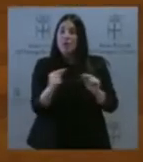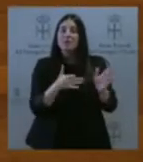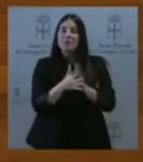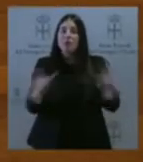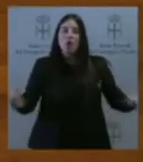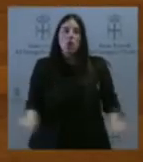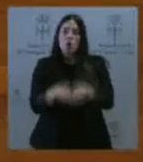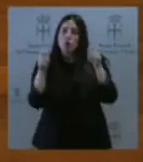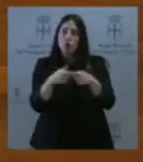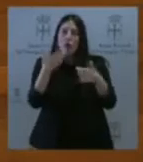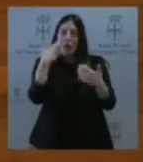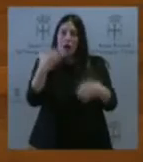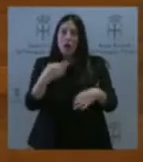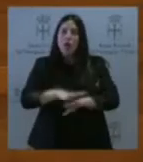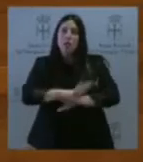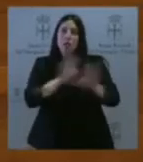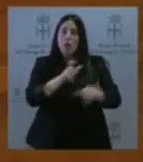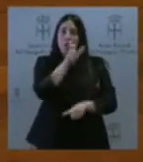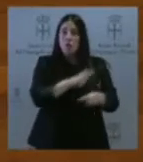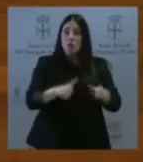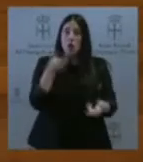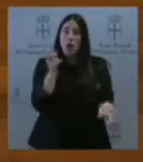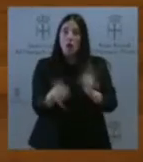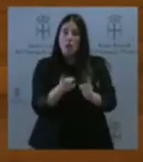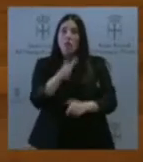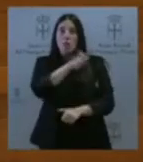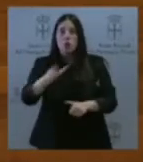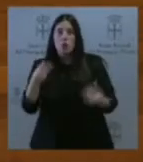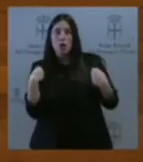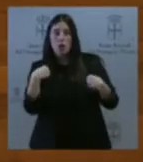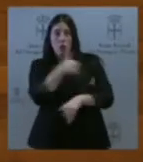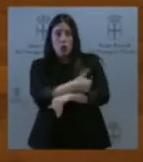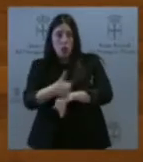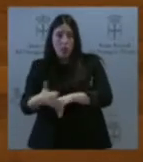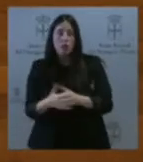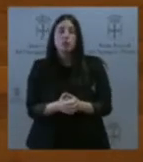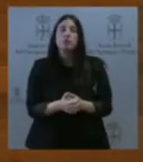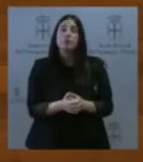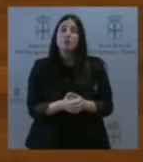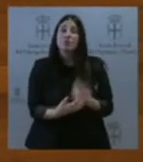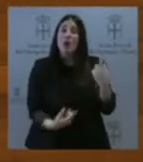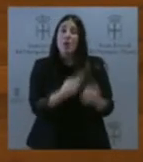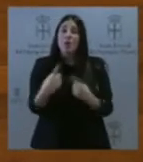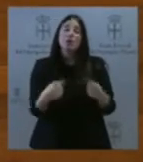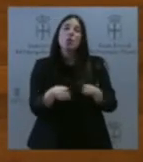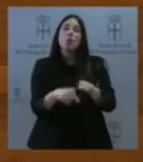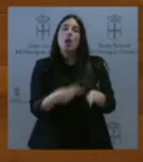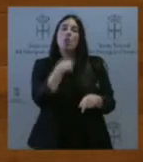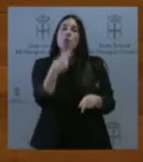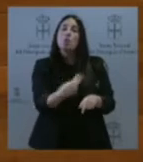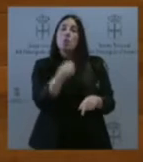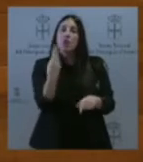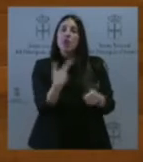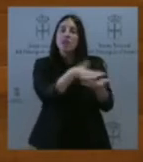gobernados. Y en contadísimas circunstancias, las voces discrepantes se distribuyen de modo tan desigual como en el debate que nos convoca.